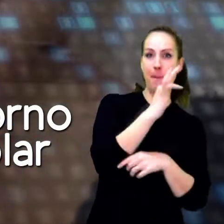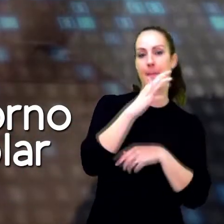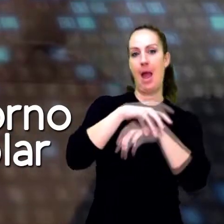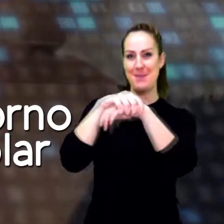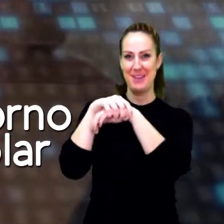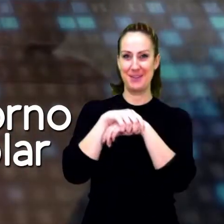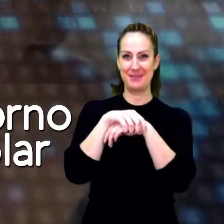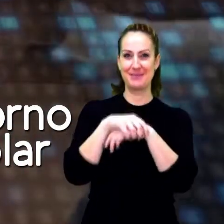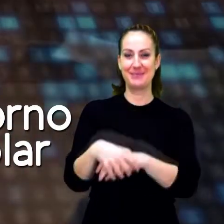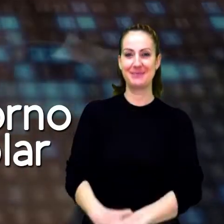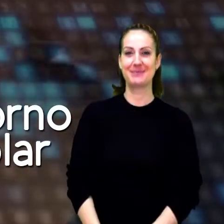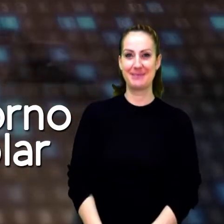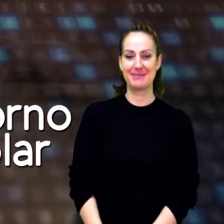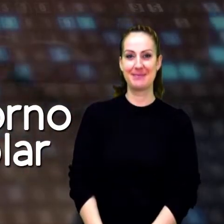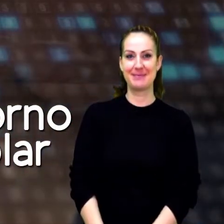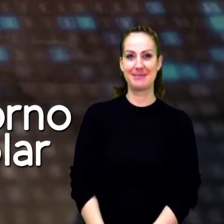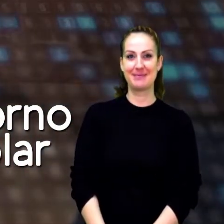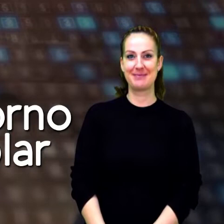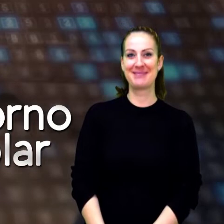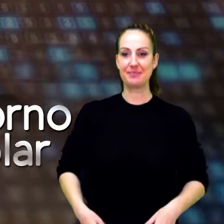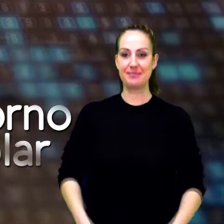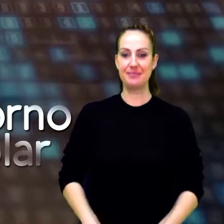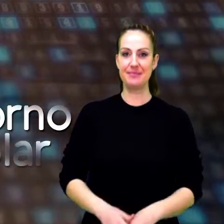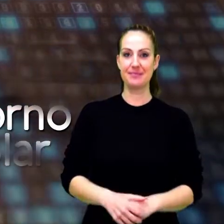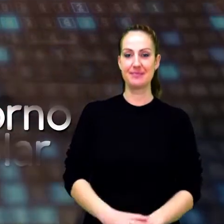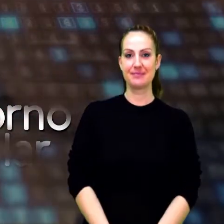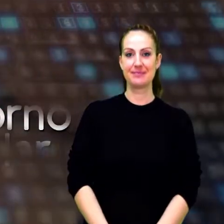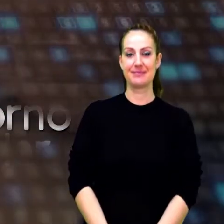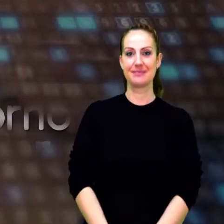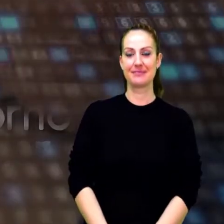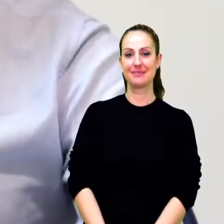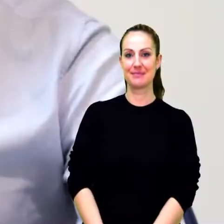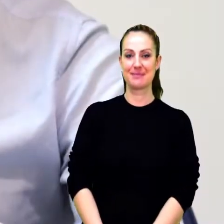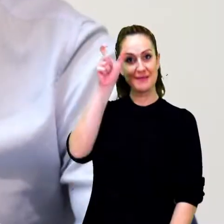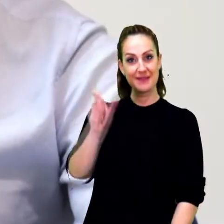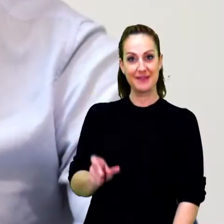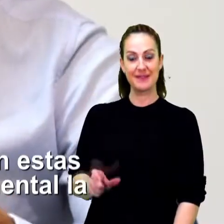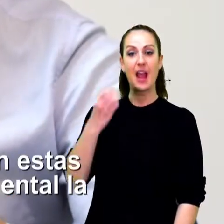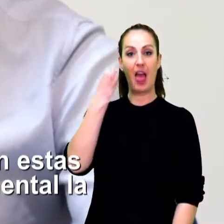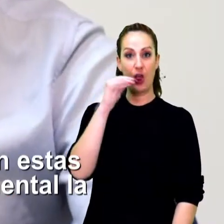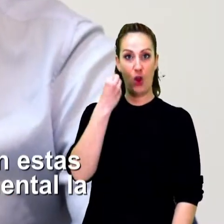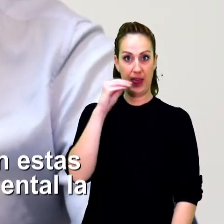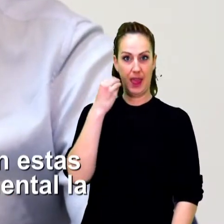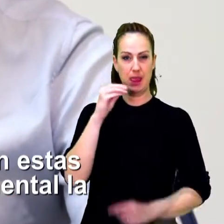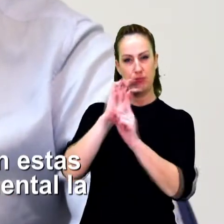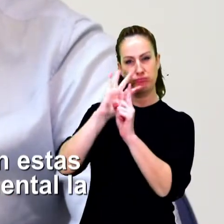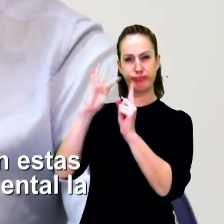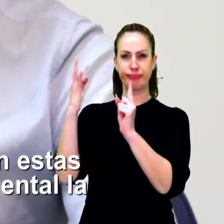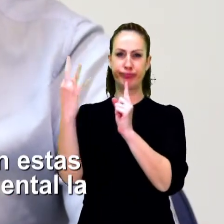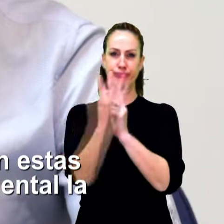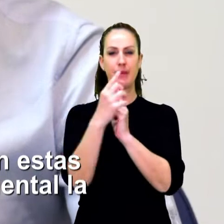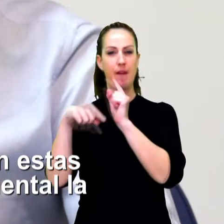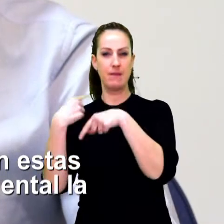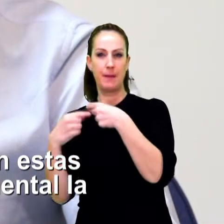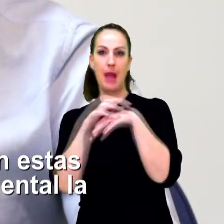irremediablemente su extrapolación a familiares y amistades. todo lo que es el círculo afectivo de la persona, y